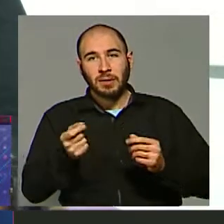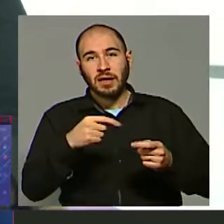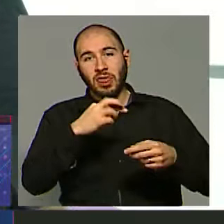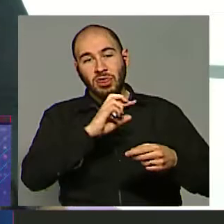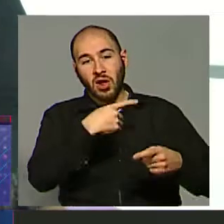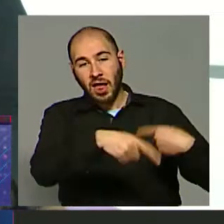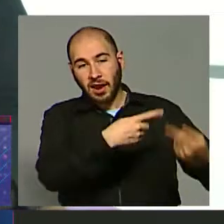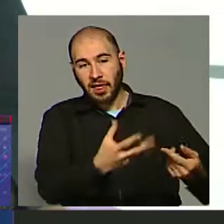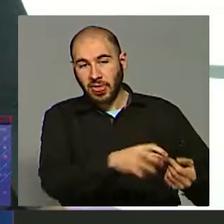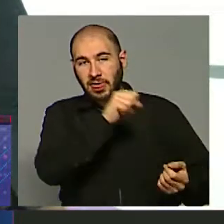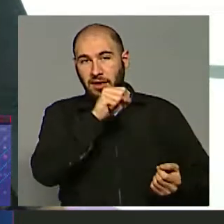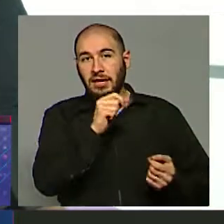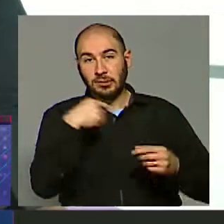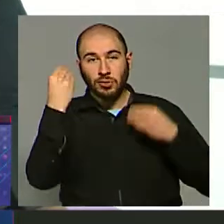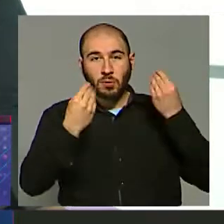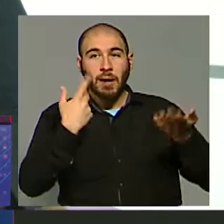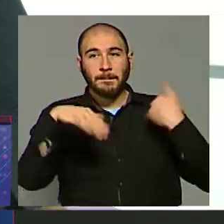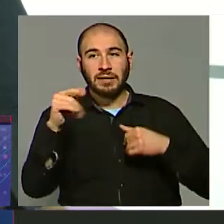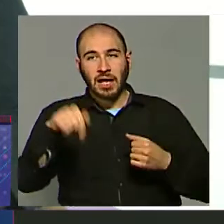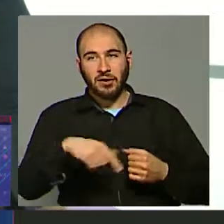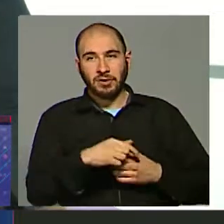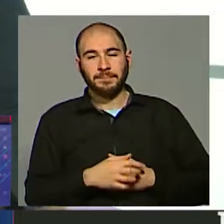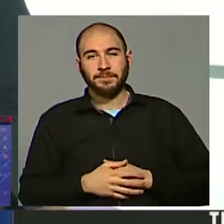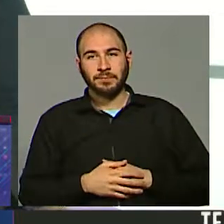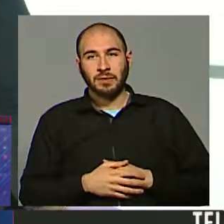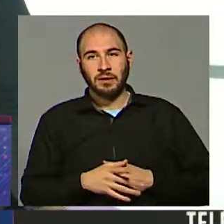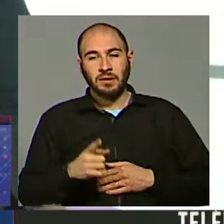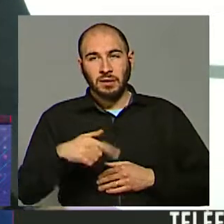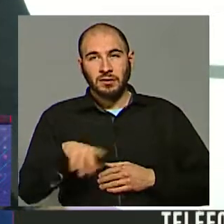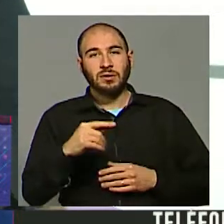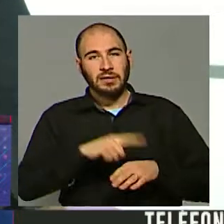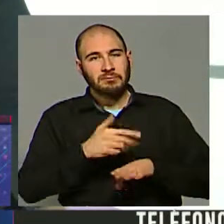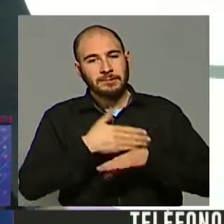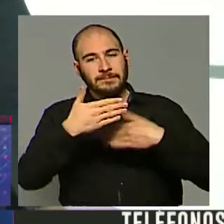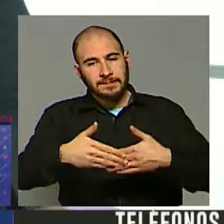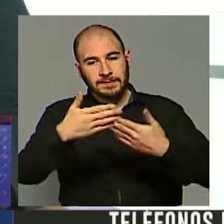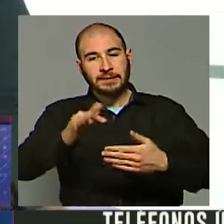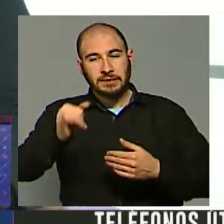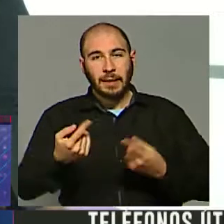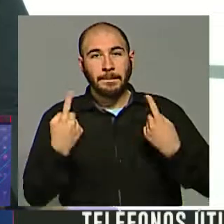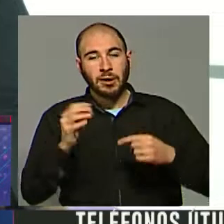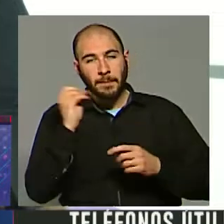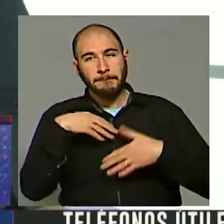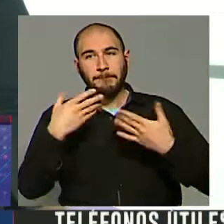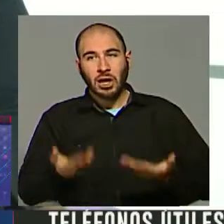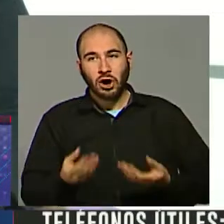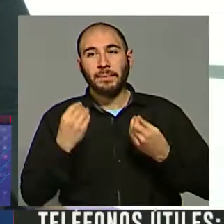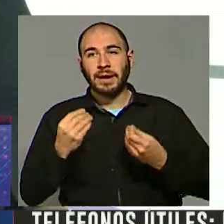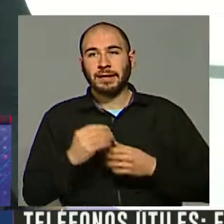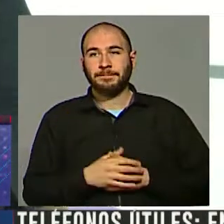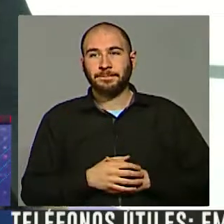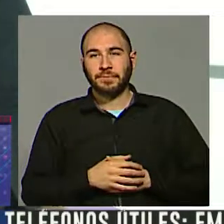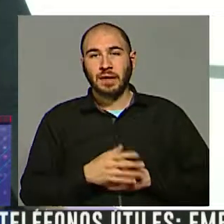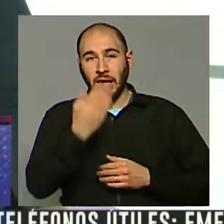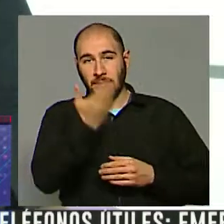al dólar. Esa es la principal preocupación que tienen hoy en día. Están ganando un poco de tiempo, pero intentando mejorar las condiciones para que